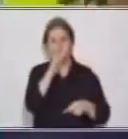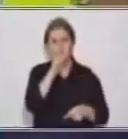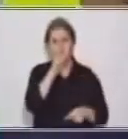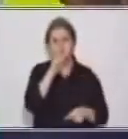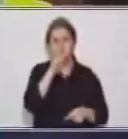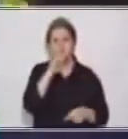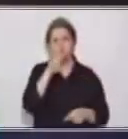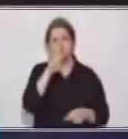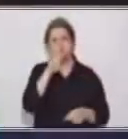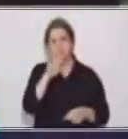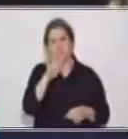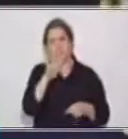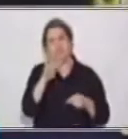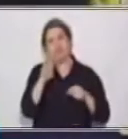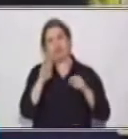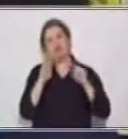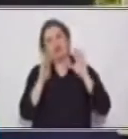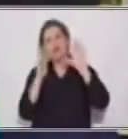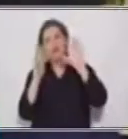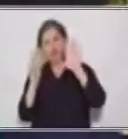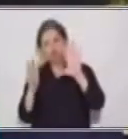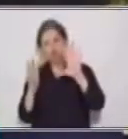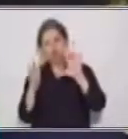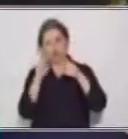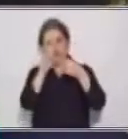248 dividido 20.